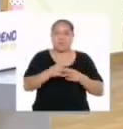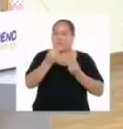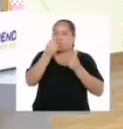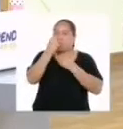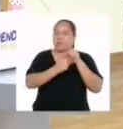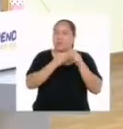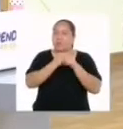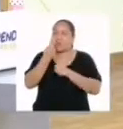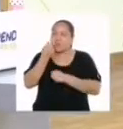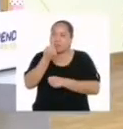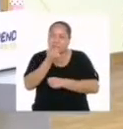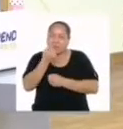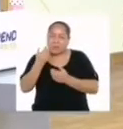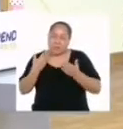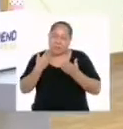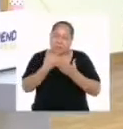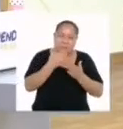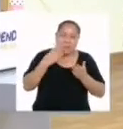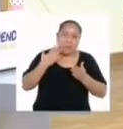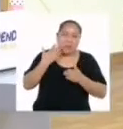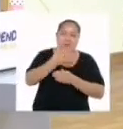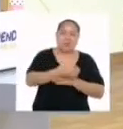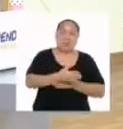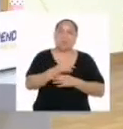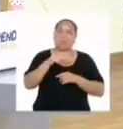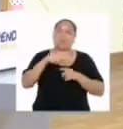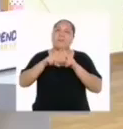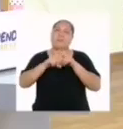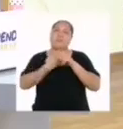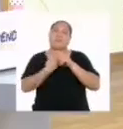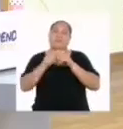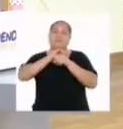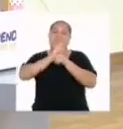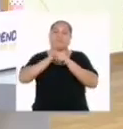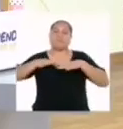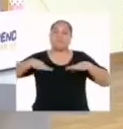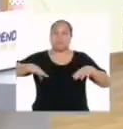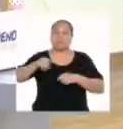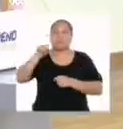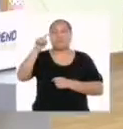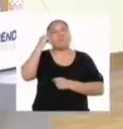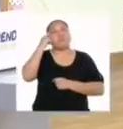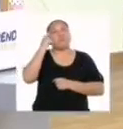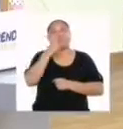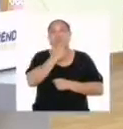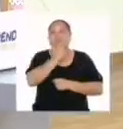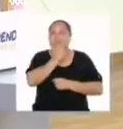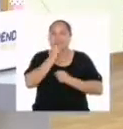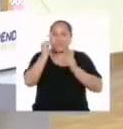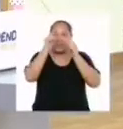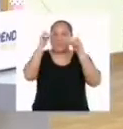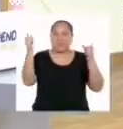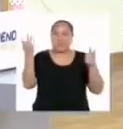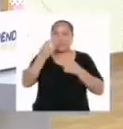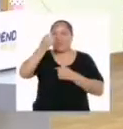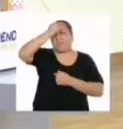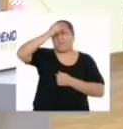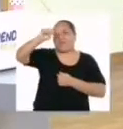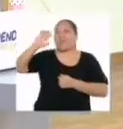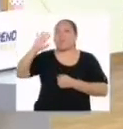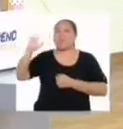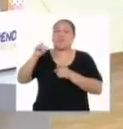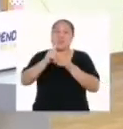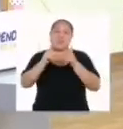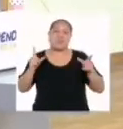punto de hacerlo empezó la pandemia y se tuvieron que postergar sus planes. Por ello estuve pensando en sorprenderla con un viaje a su